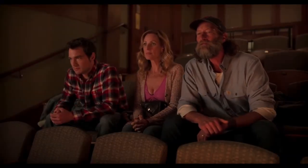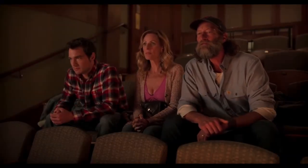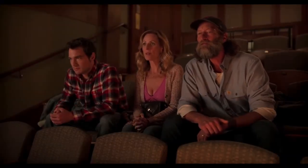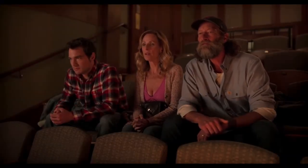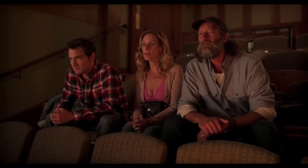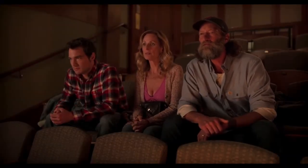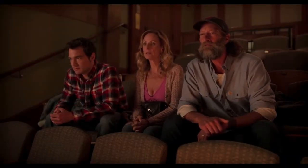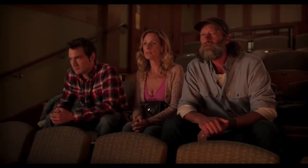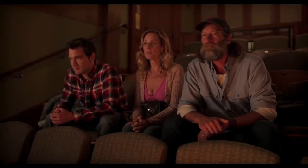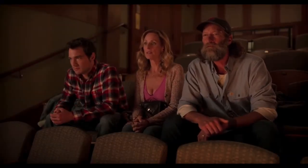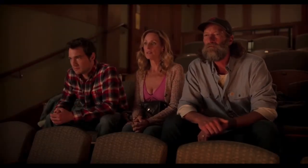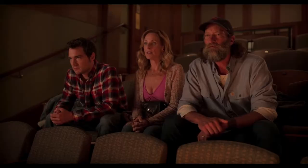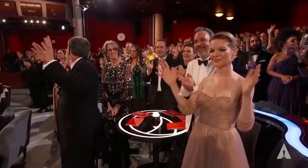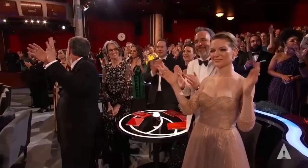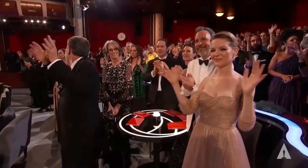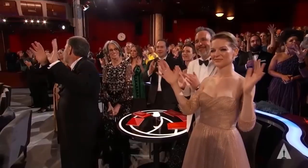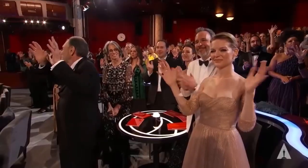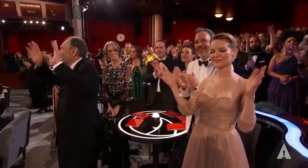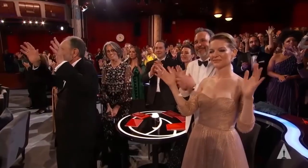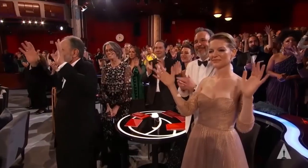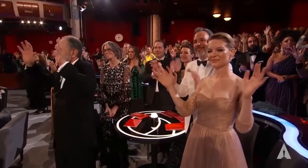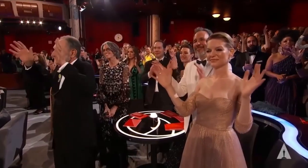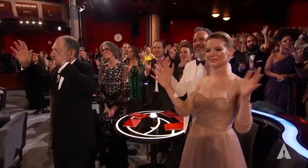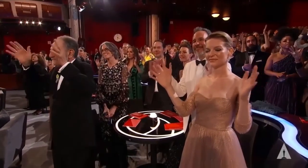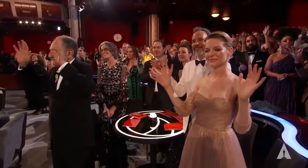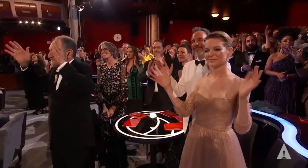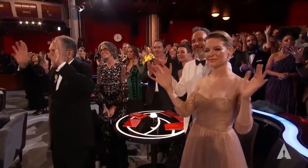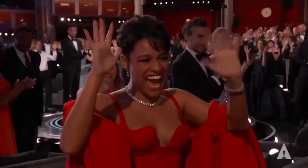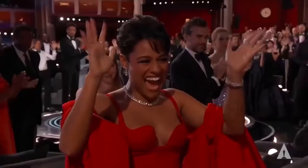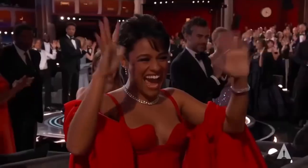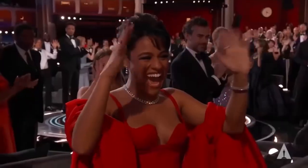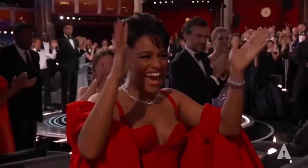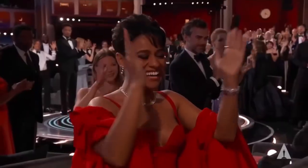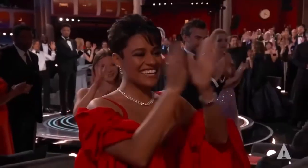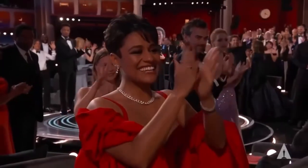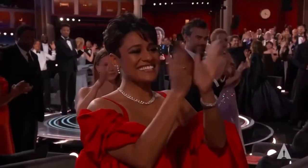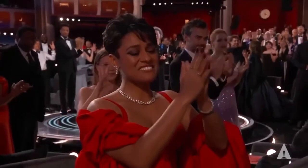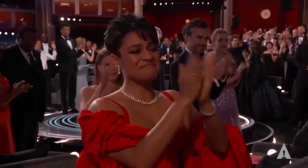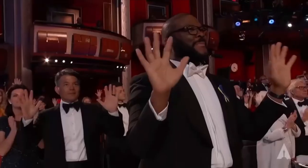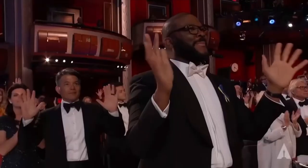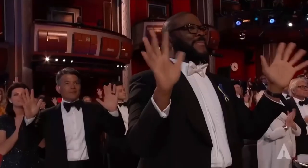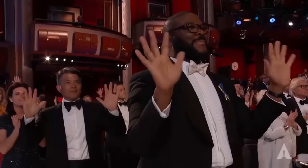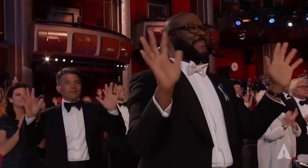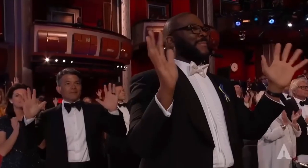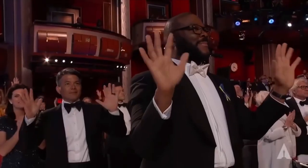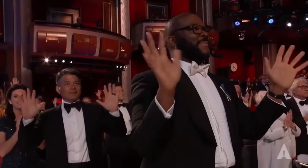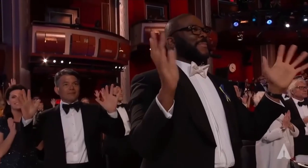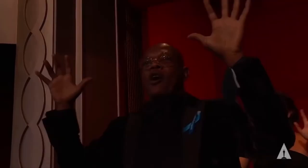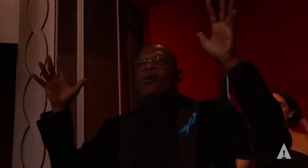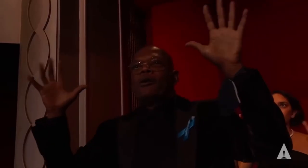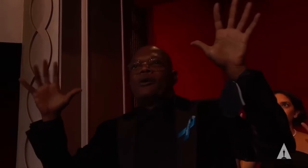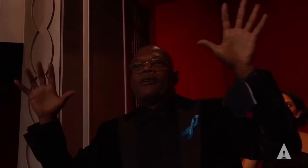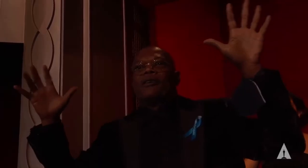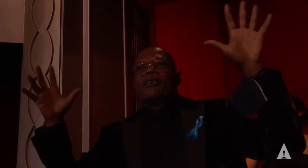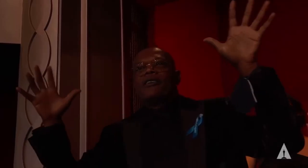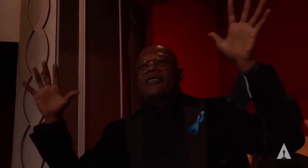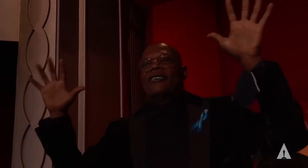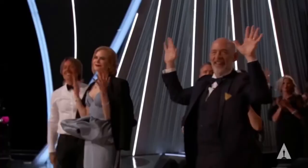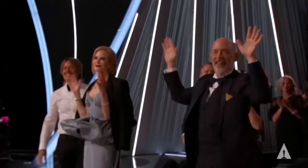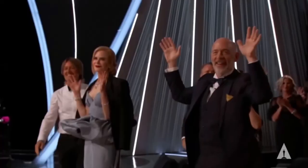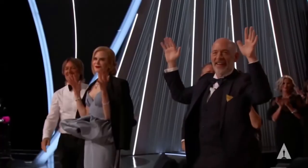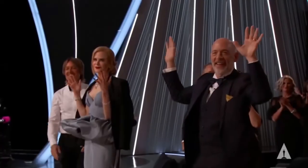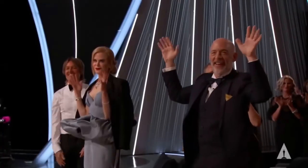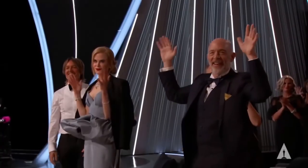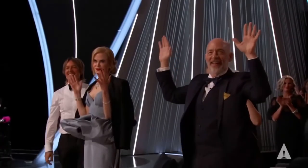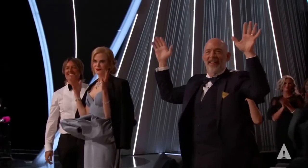película independiente que siempre estuvo bajo el radar de muchas personas, y ahora tiene el Oscar a Mejor Película. Espero que este video te haya sido útil,